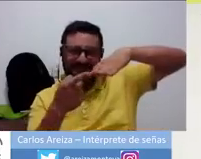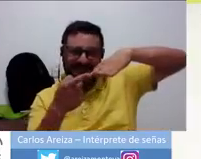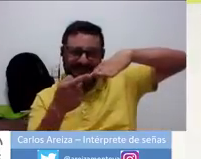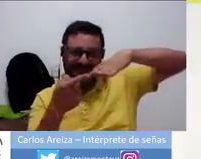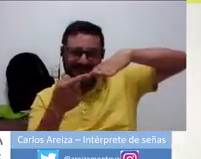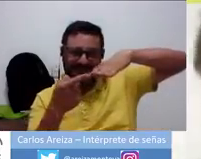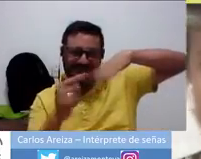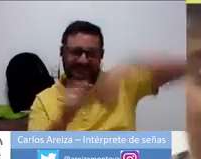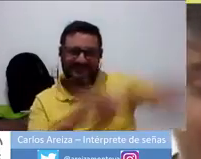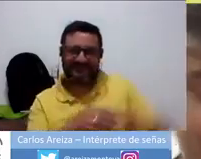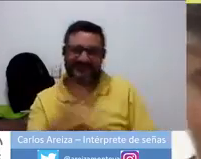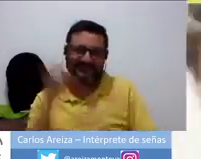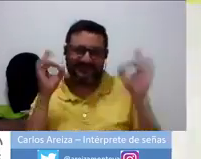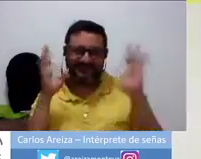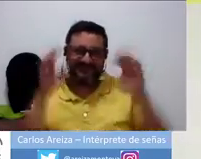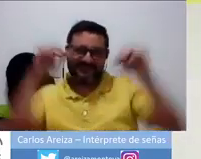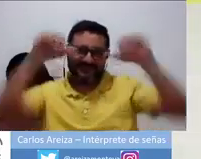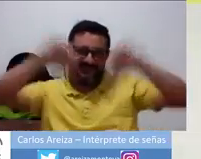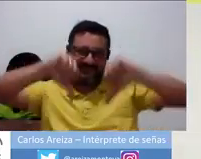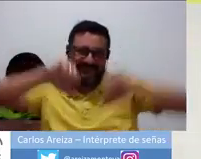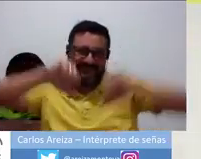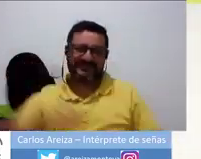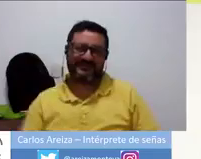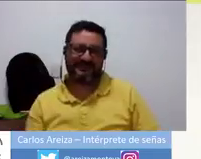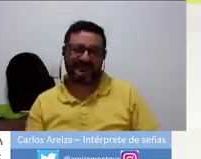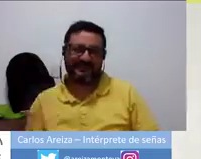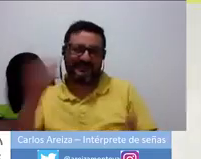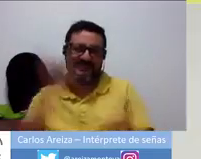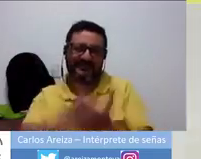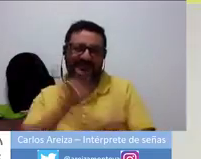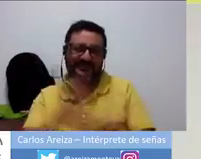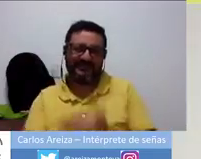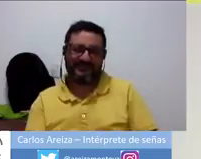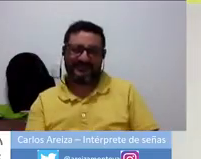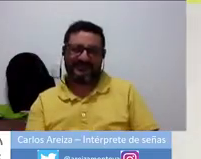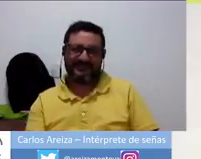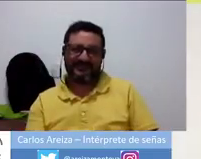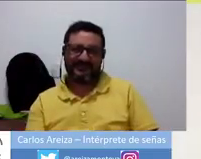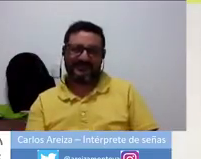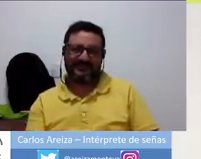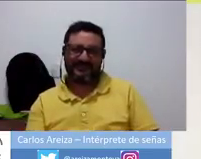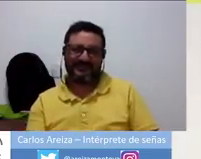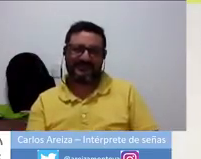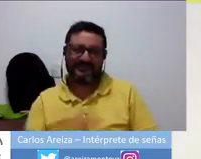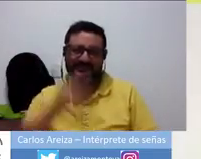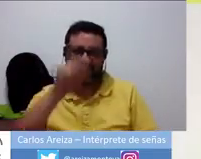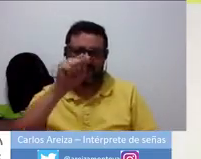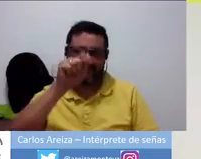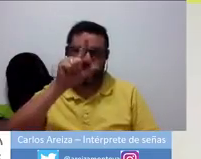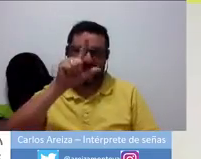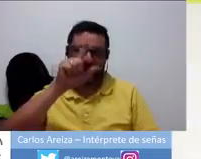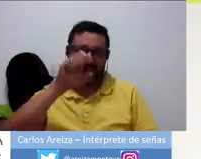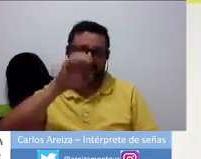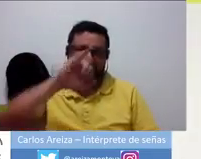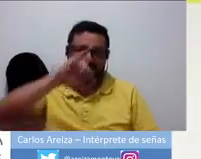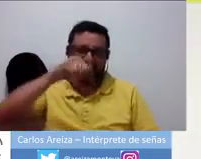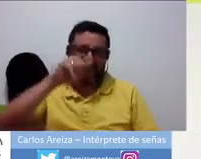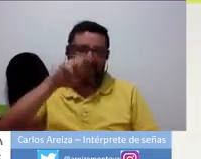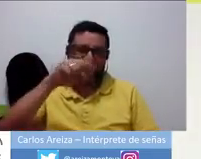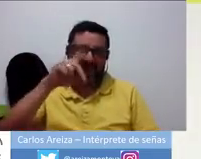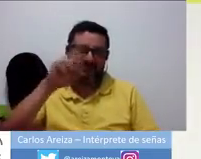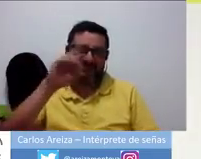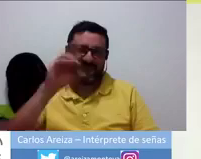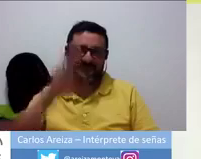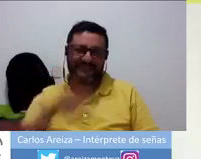No, mal, mal. Pero bueno, no, volvemos a lo mismo. Alejandro, mi ortopedista, Alejandro Mejía. Ahí estaba conmigo y me